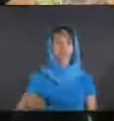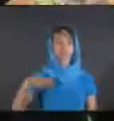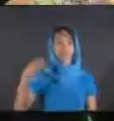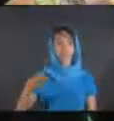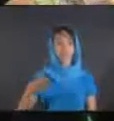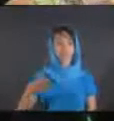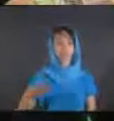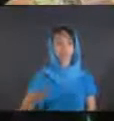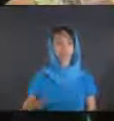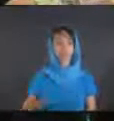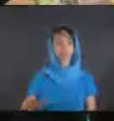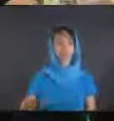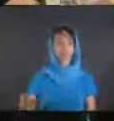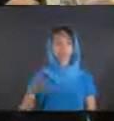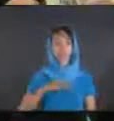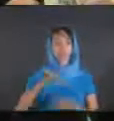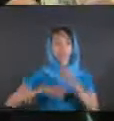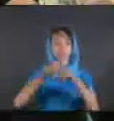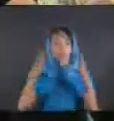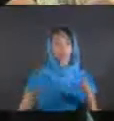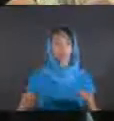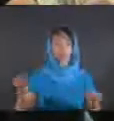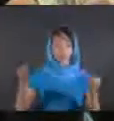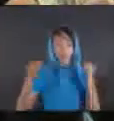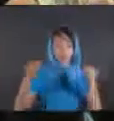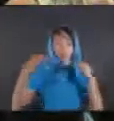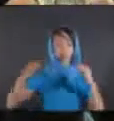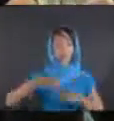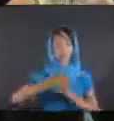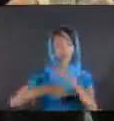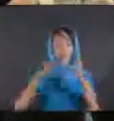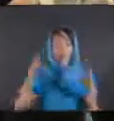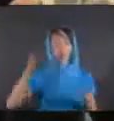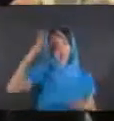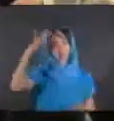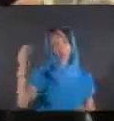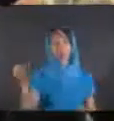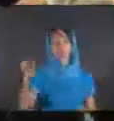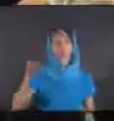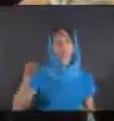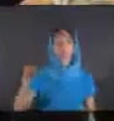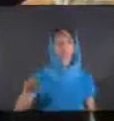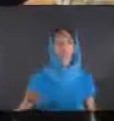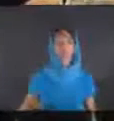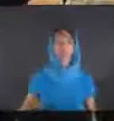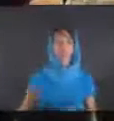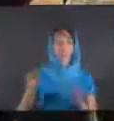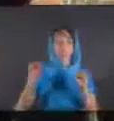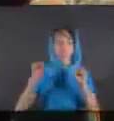nosotros. Es el momento de entender que incluso va a venir una especie de poda